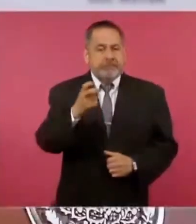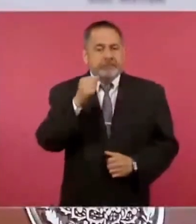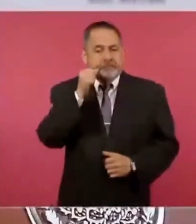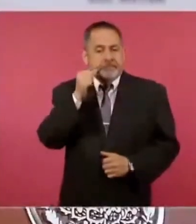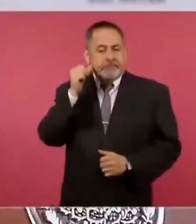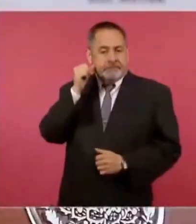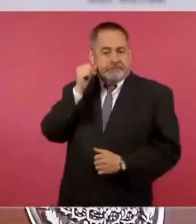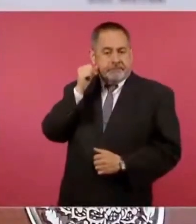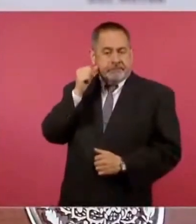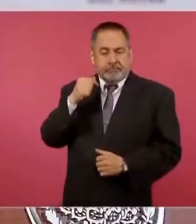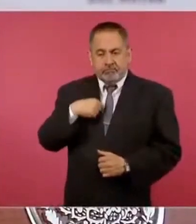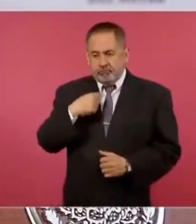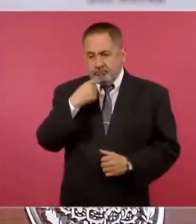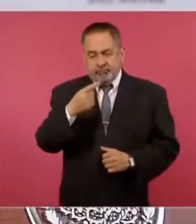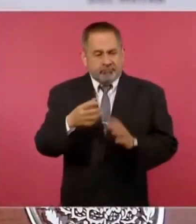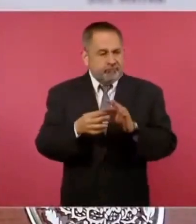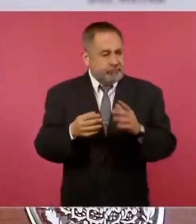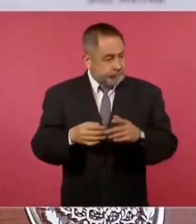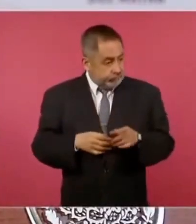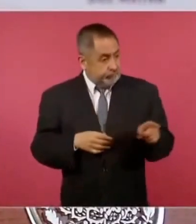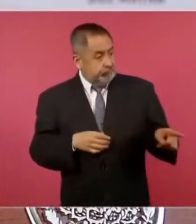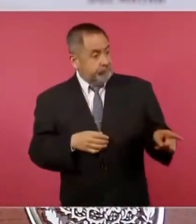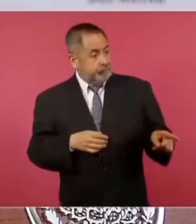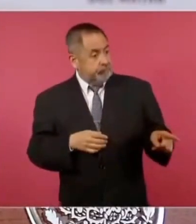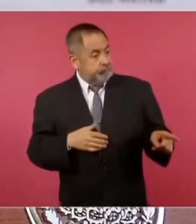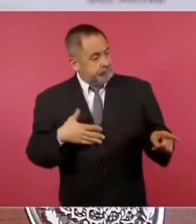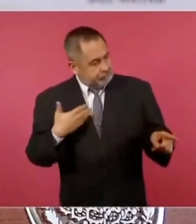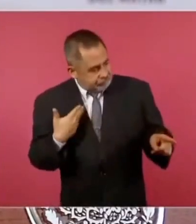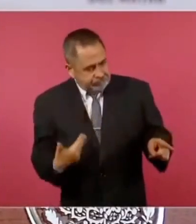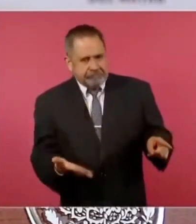celebraba la sinceridad de Aguilar Camín